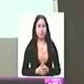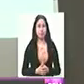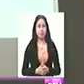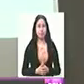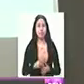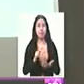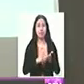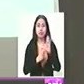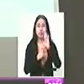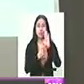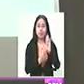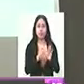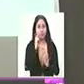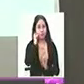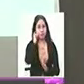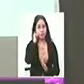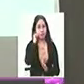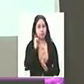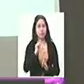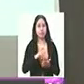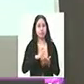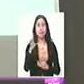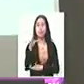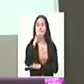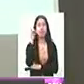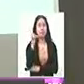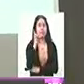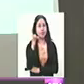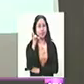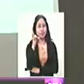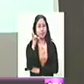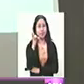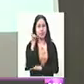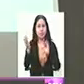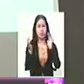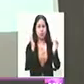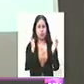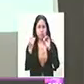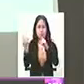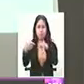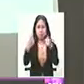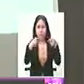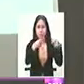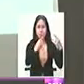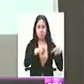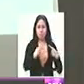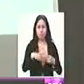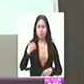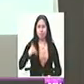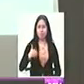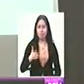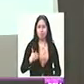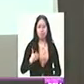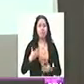está mostrando que Bolivia, con relación a la frontera con Argentina